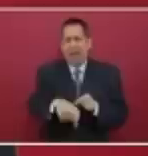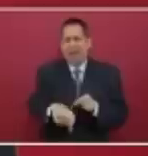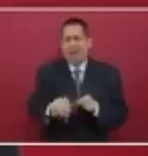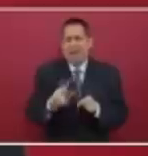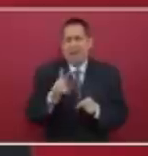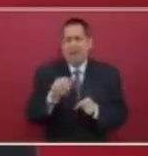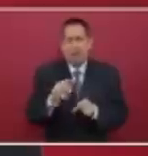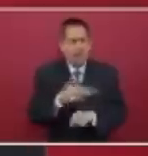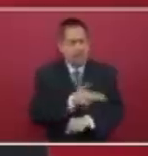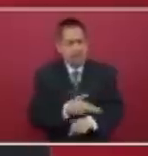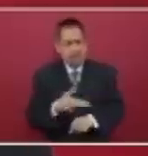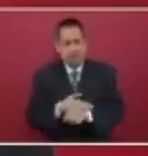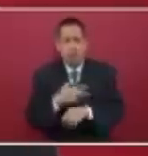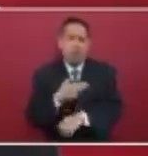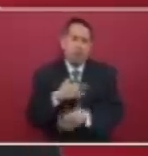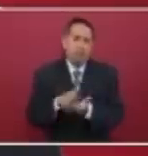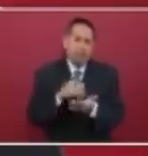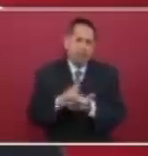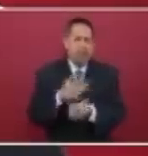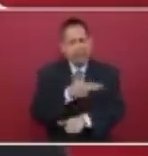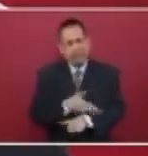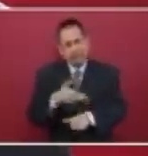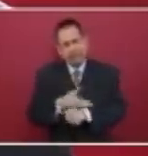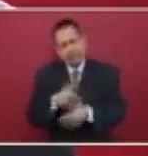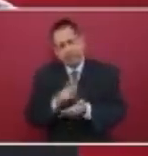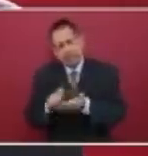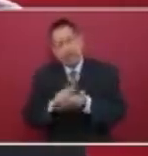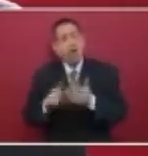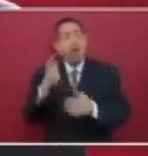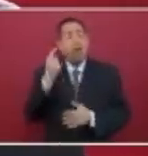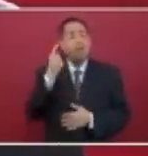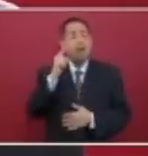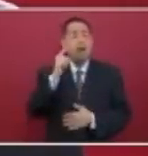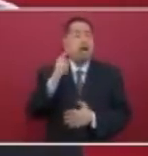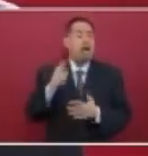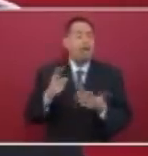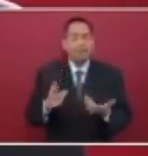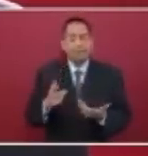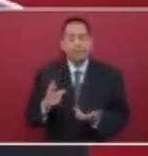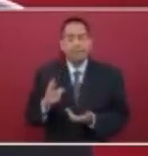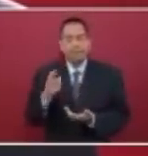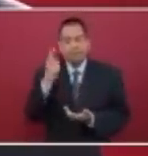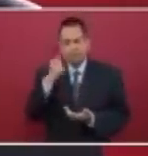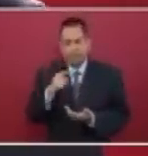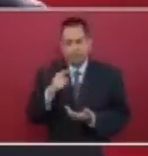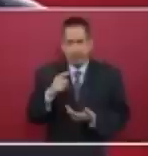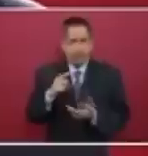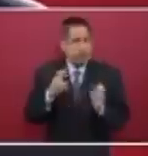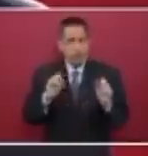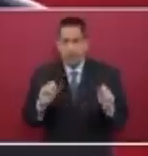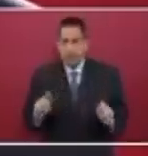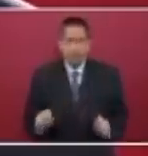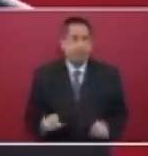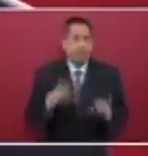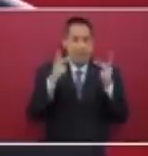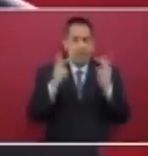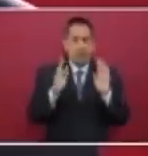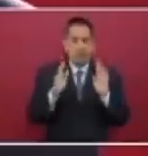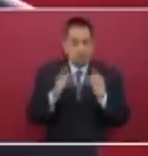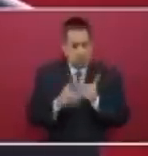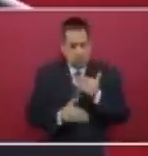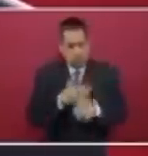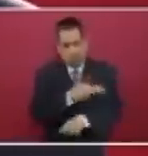y terminar con los trámites para y venderlo es un